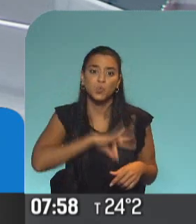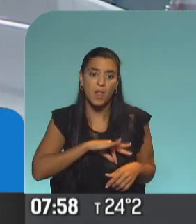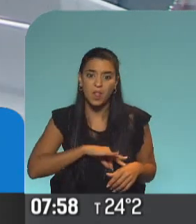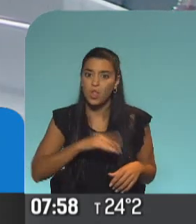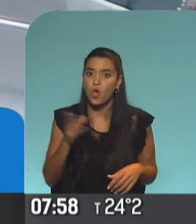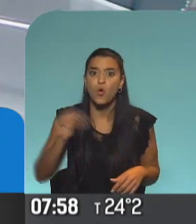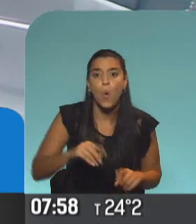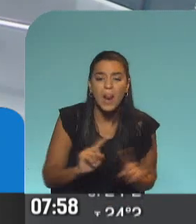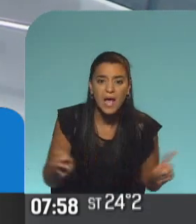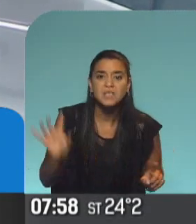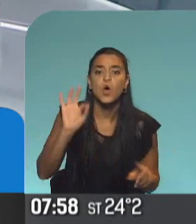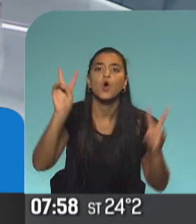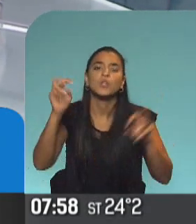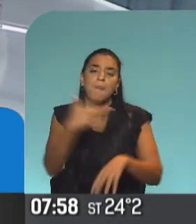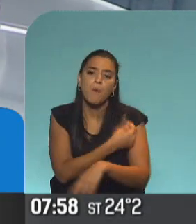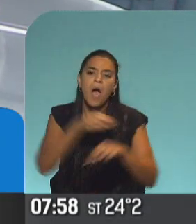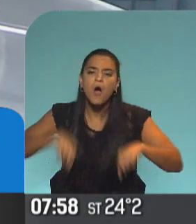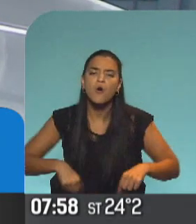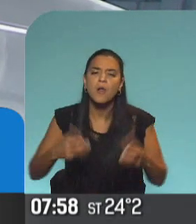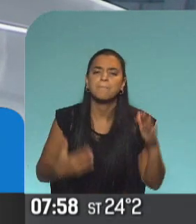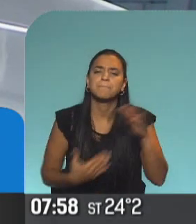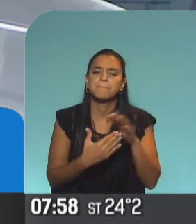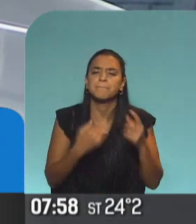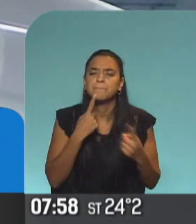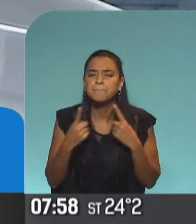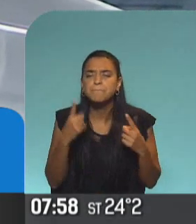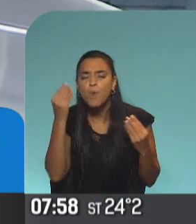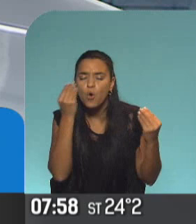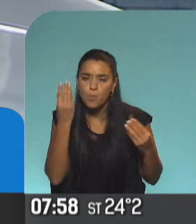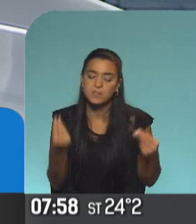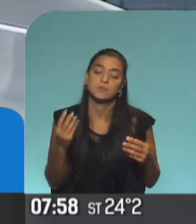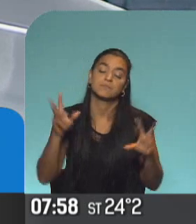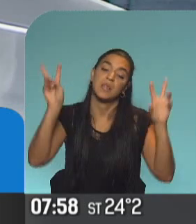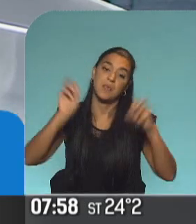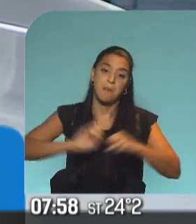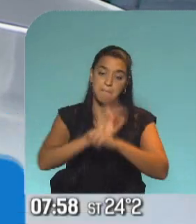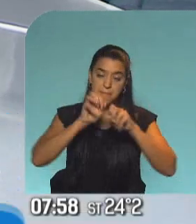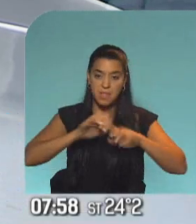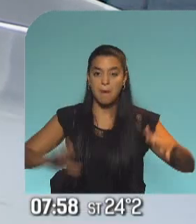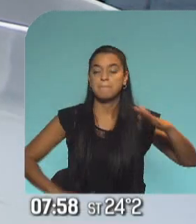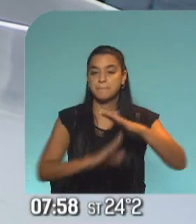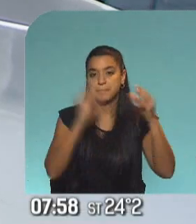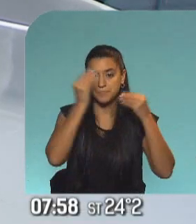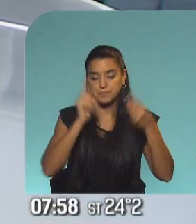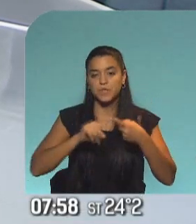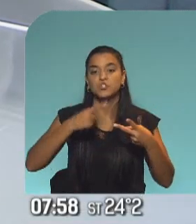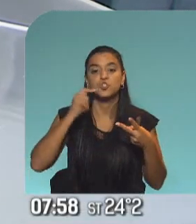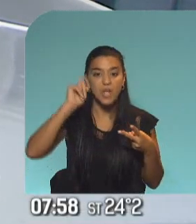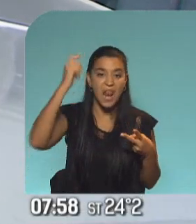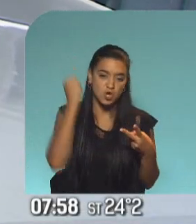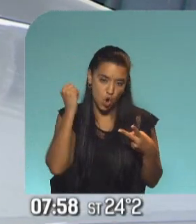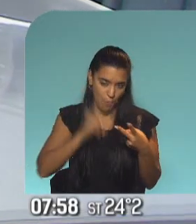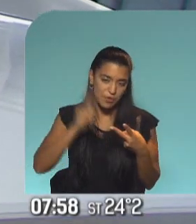tema vacunas, ¿cuáles son en este momento las Bueno, principales preocupaciones? El tema de tiene la pandemia Argentina? está instalado como principal preocupación. El tema socioeconómico ha